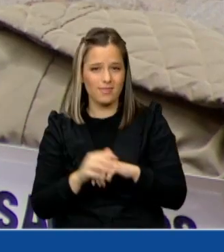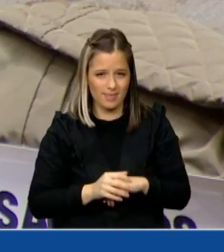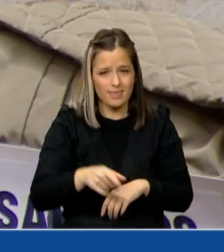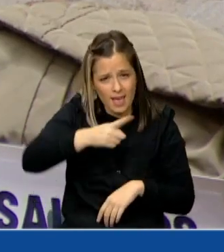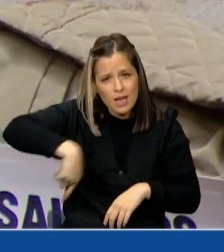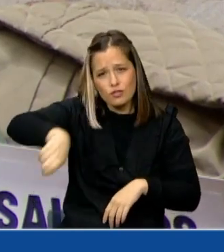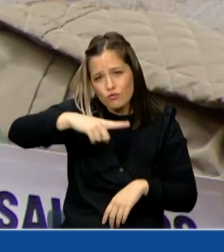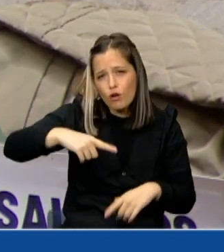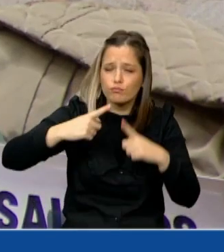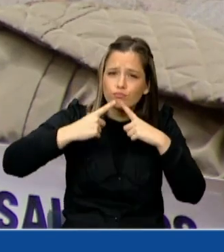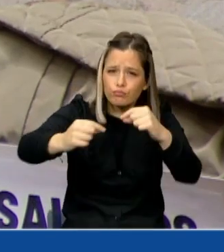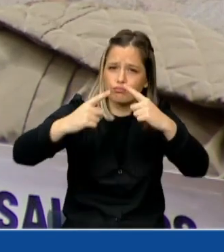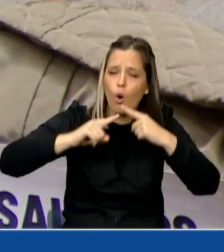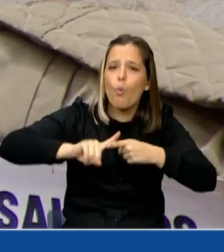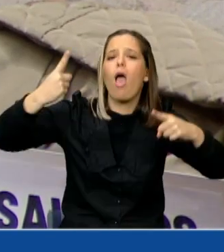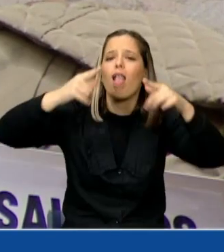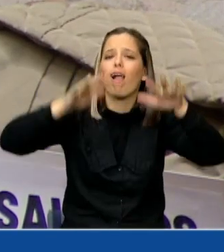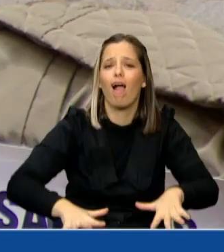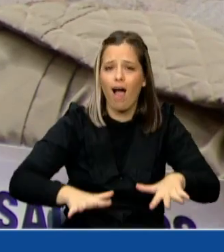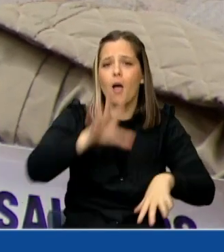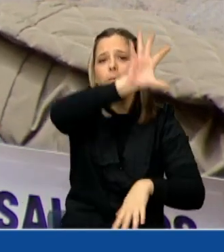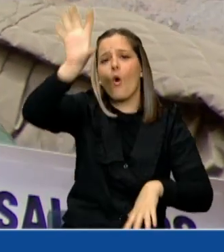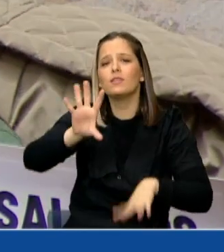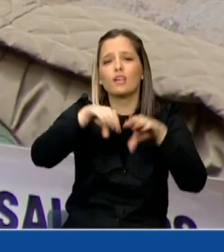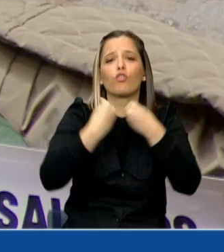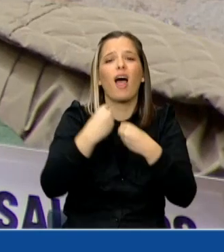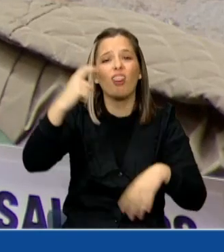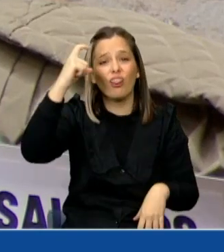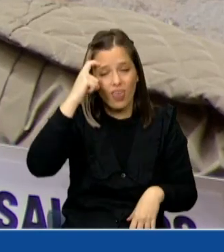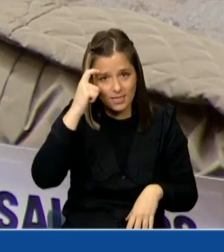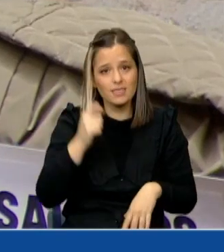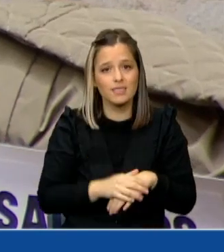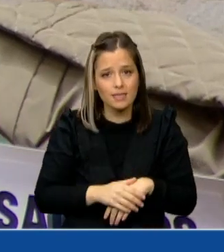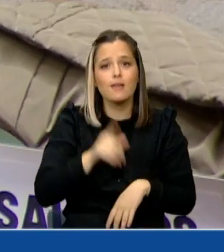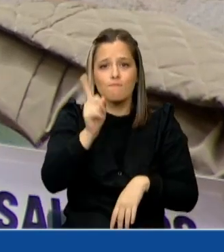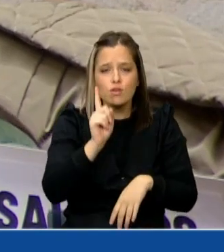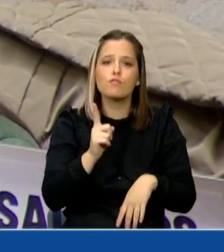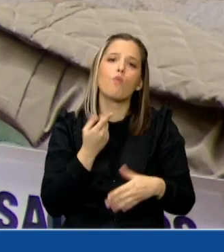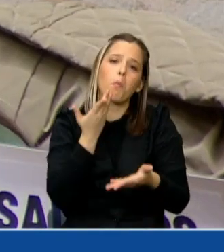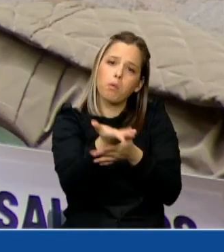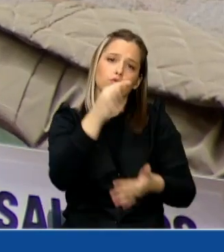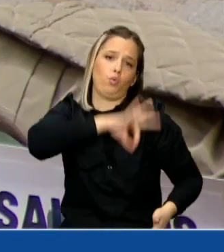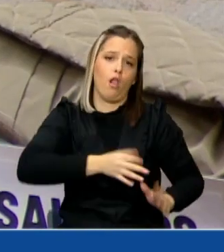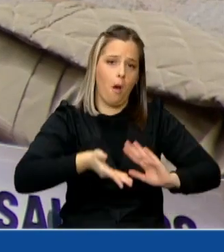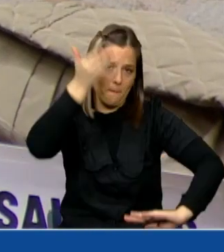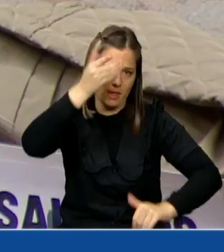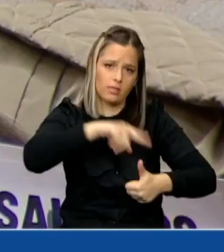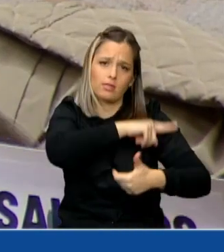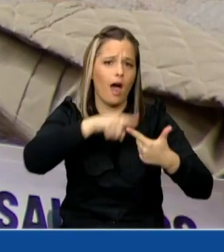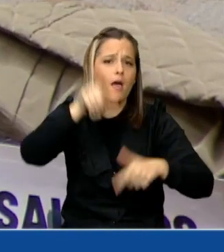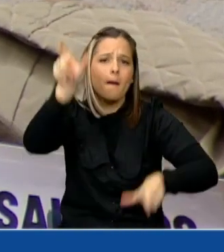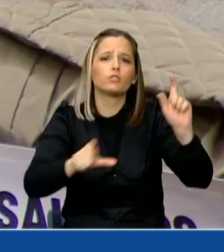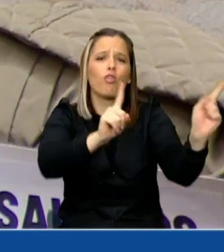huelgas masivas en este mismo momento en casi 10 provincias están marcando la agenda del salario, del